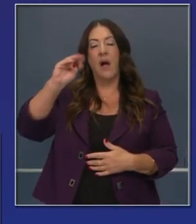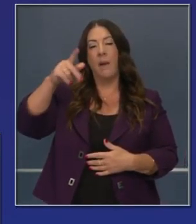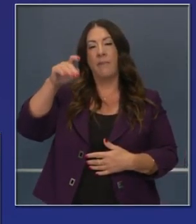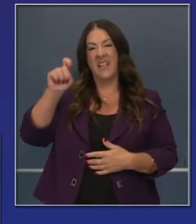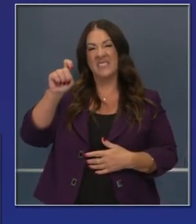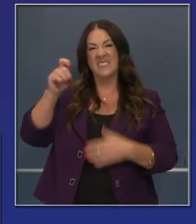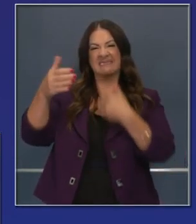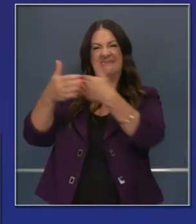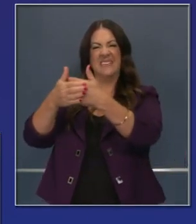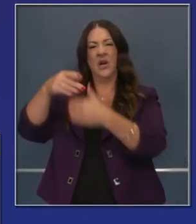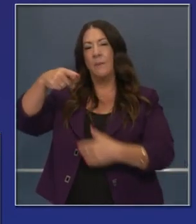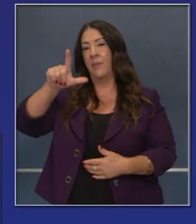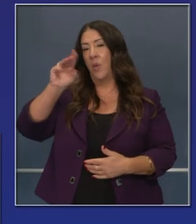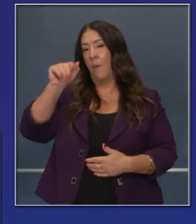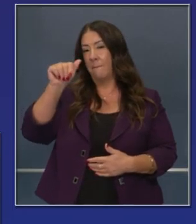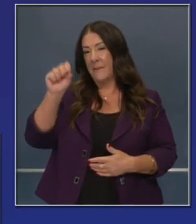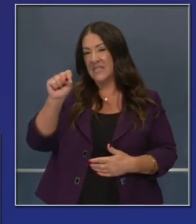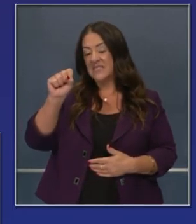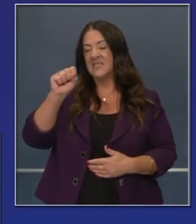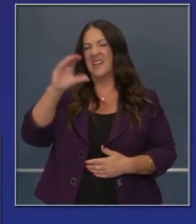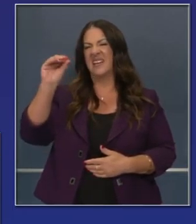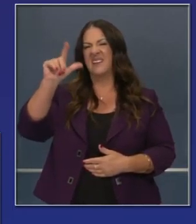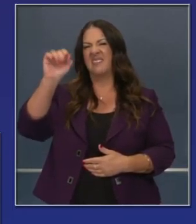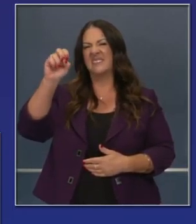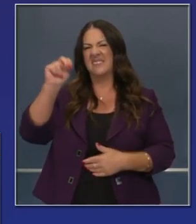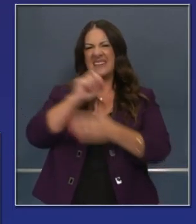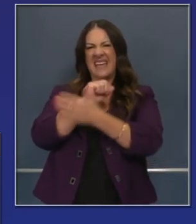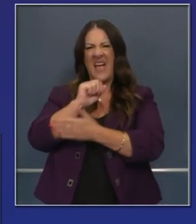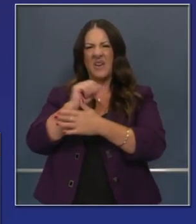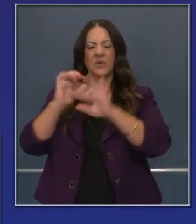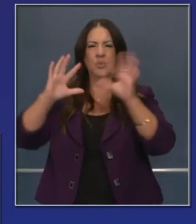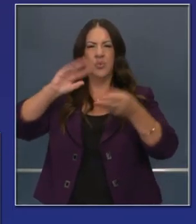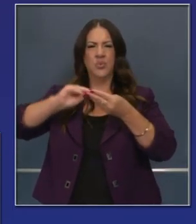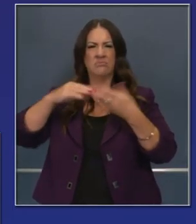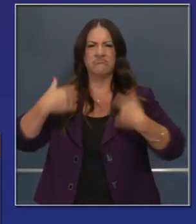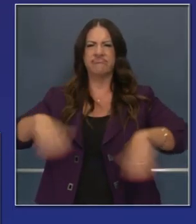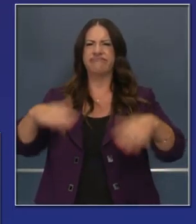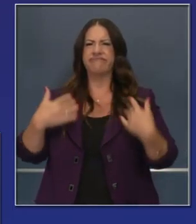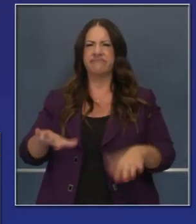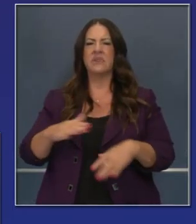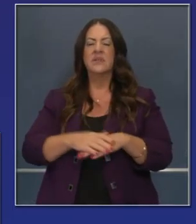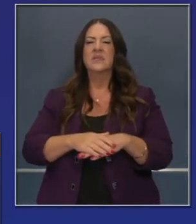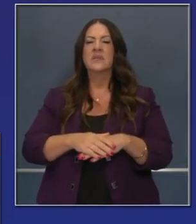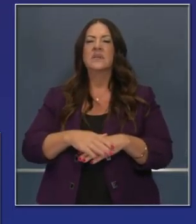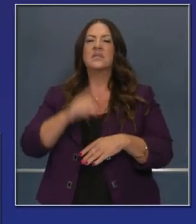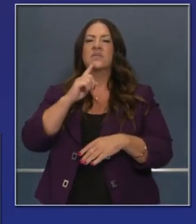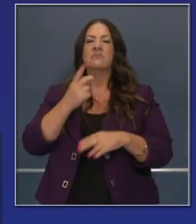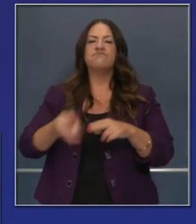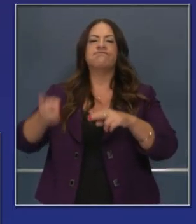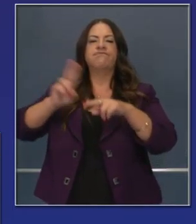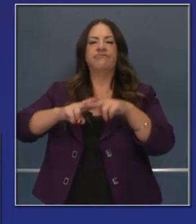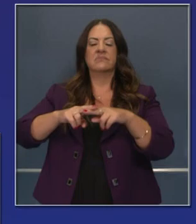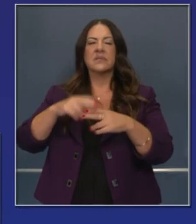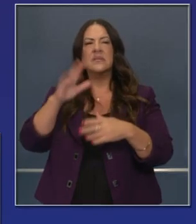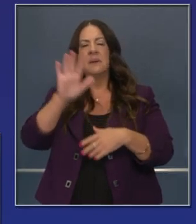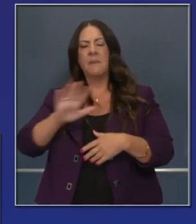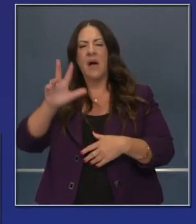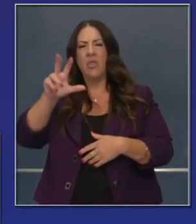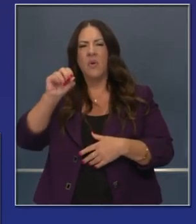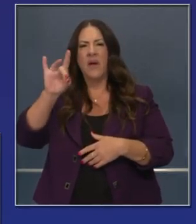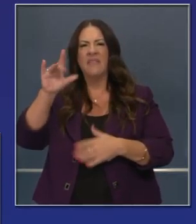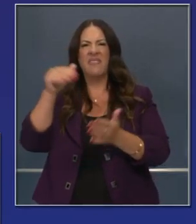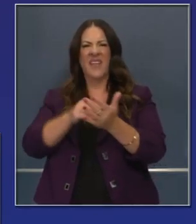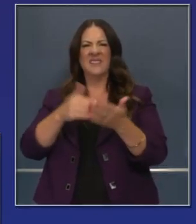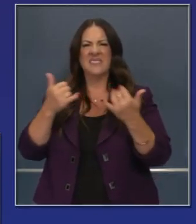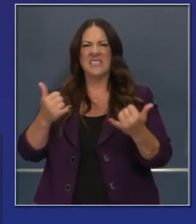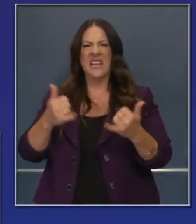contención de 64%. De la semana pasada, hoy 78%, pueden ver que aumentó el